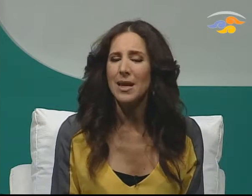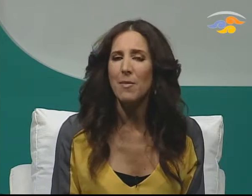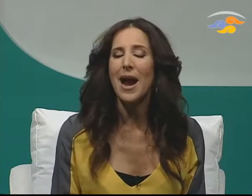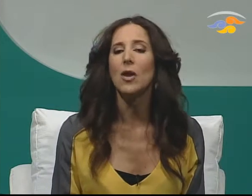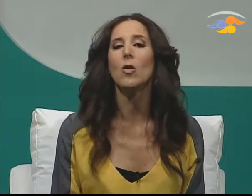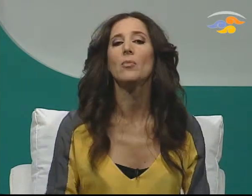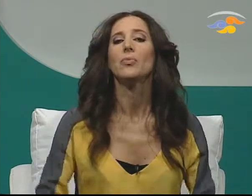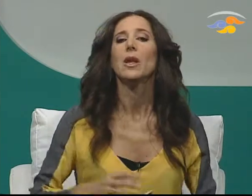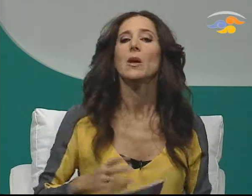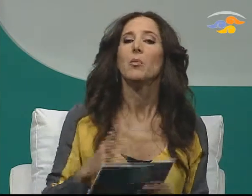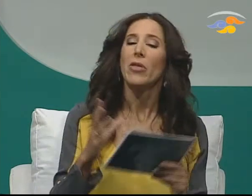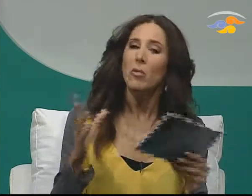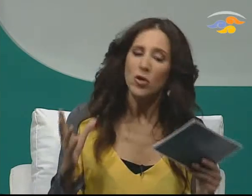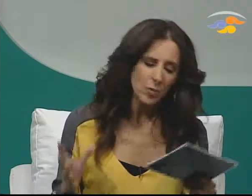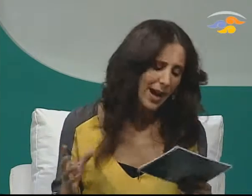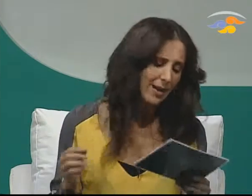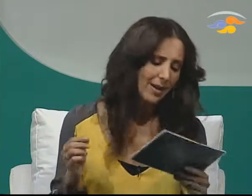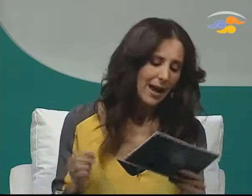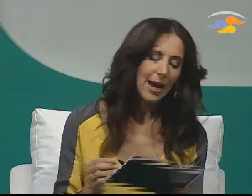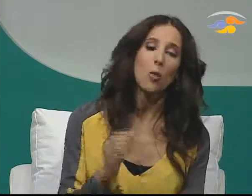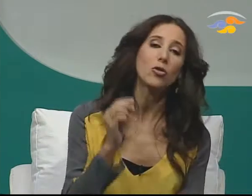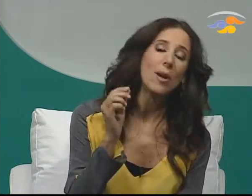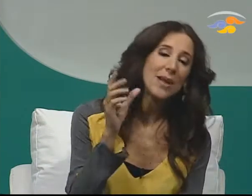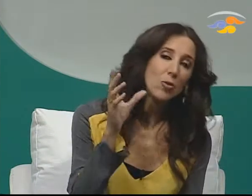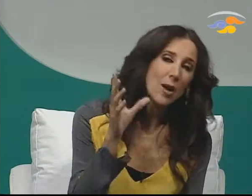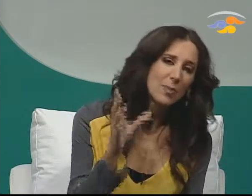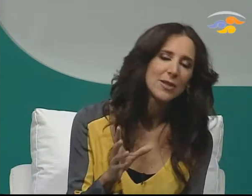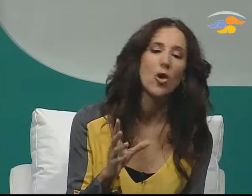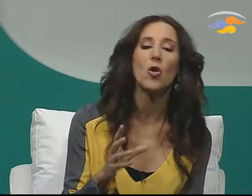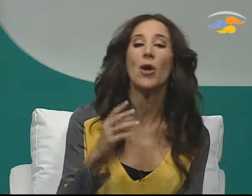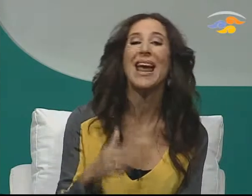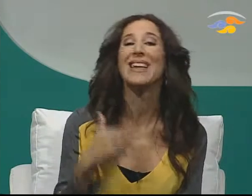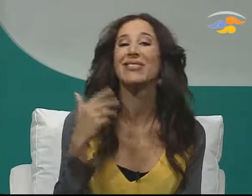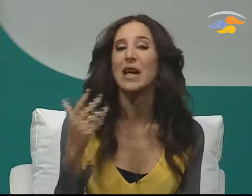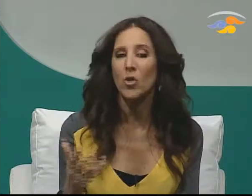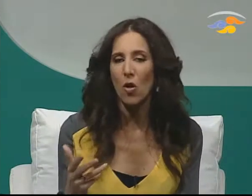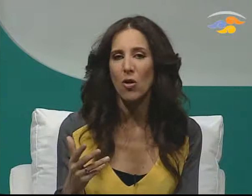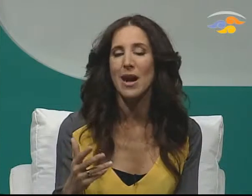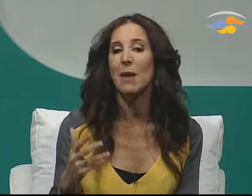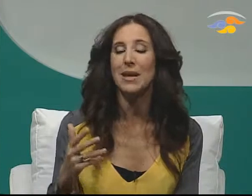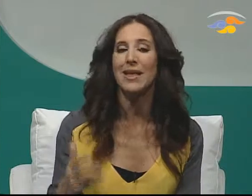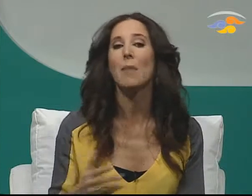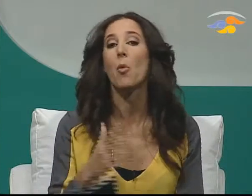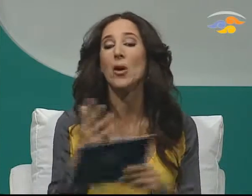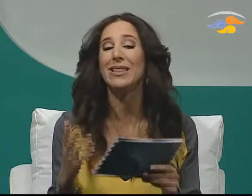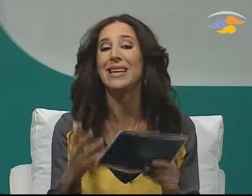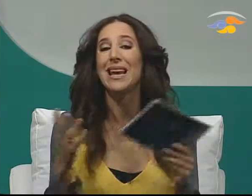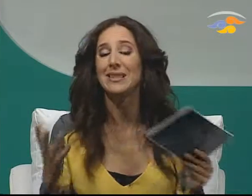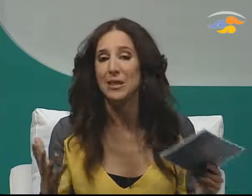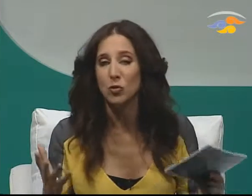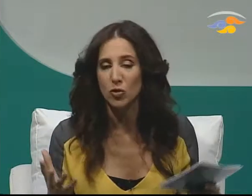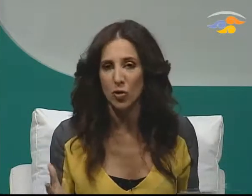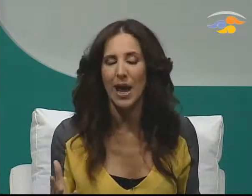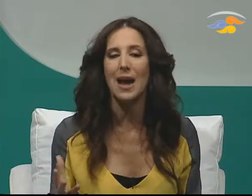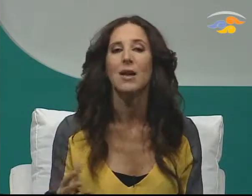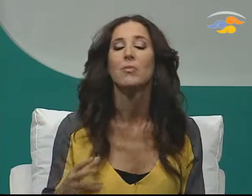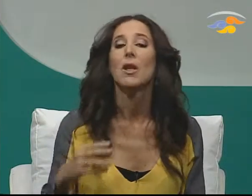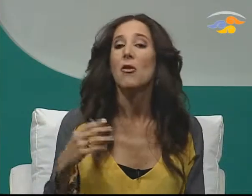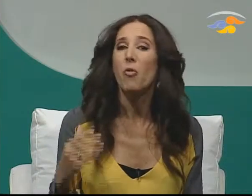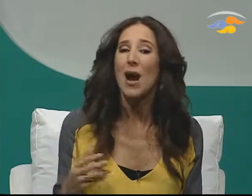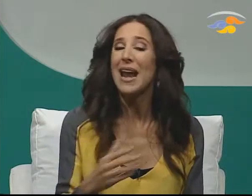Sin embargo, podemos ver que justamente un episodio que enterró la vida política e